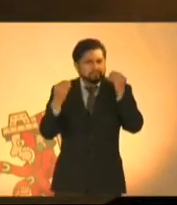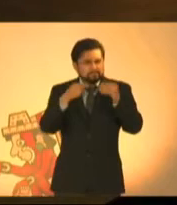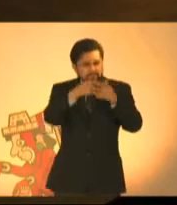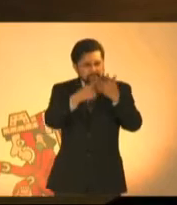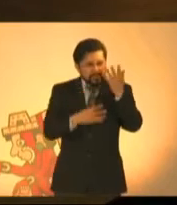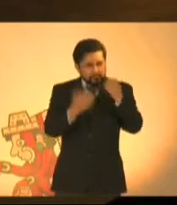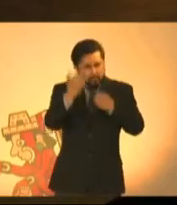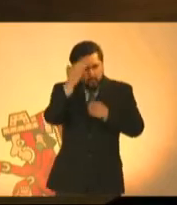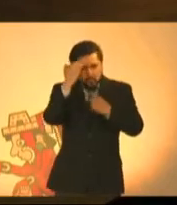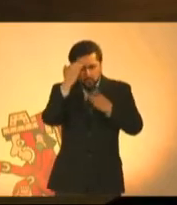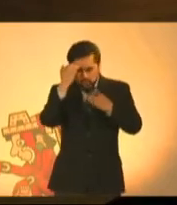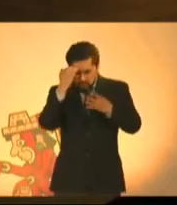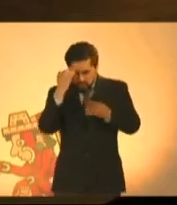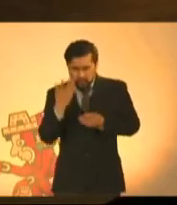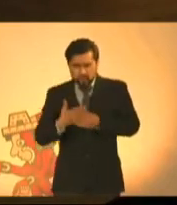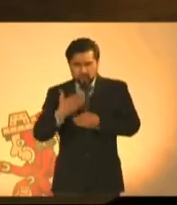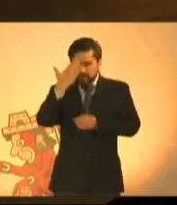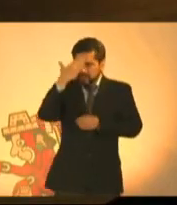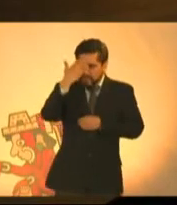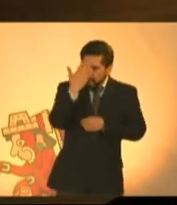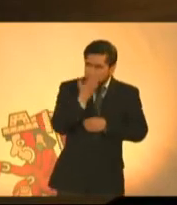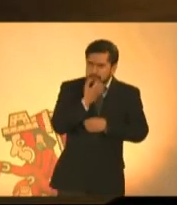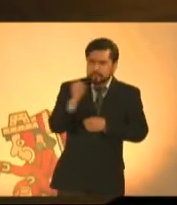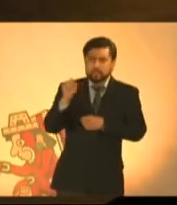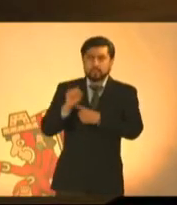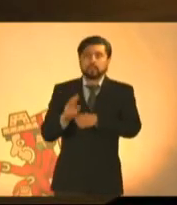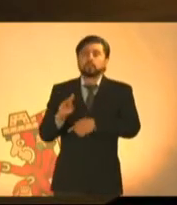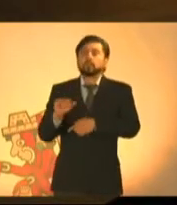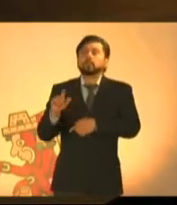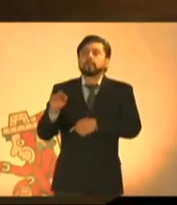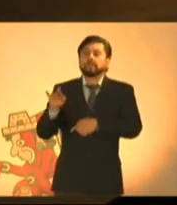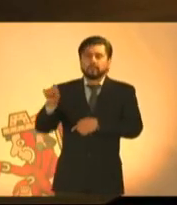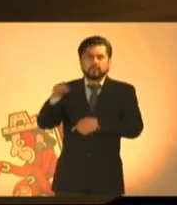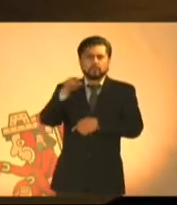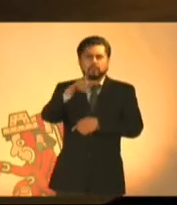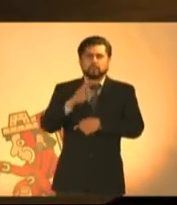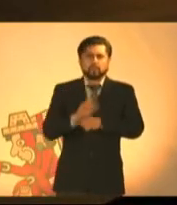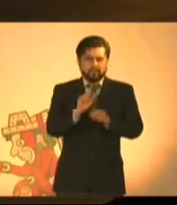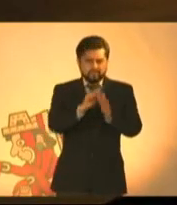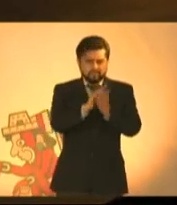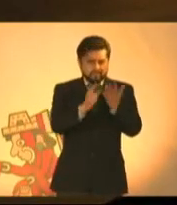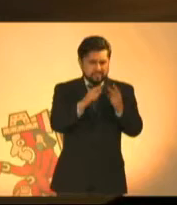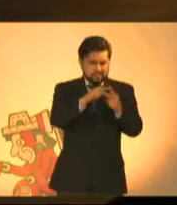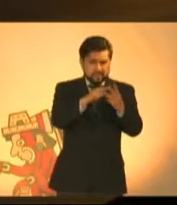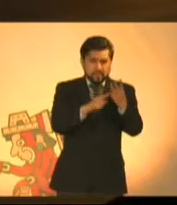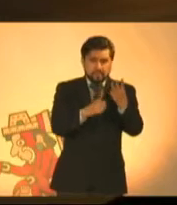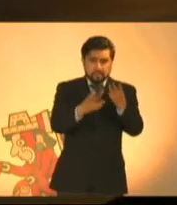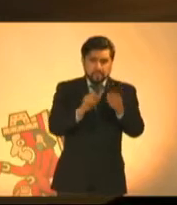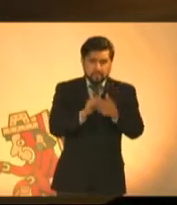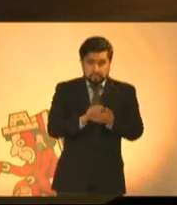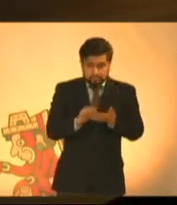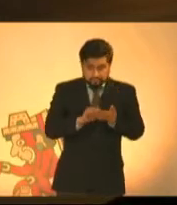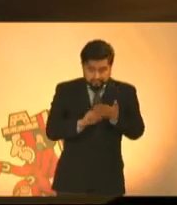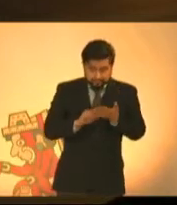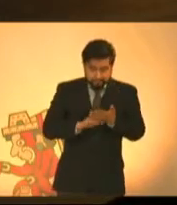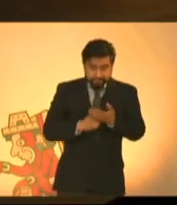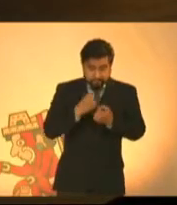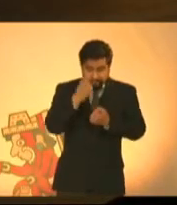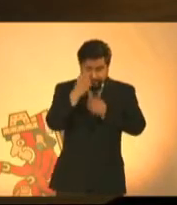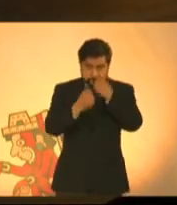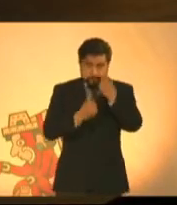muy poco a bolívar se has escrito tres libros que tienen que ver con bolívar y con